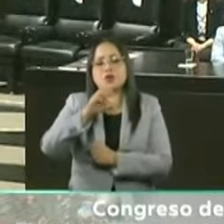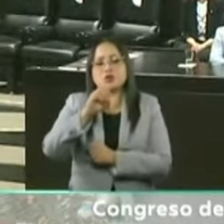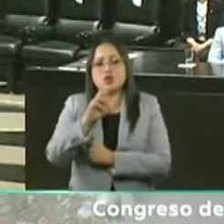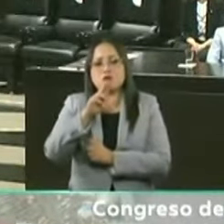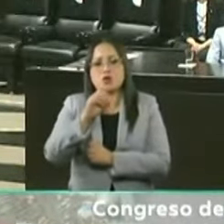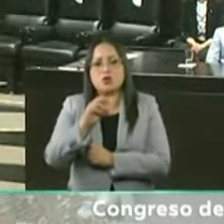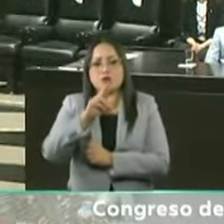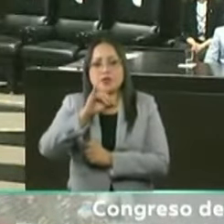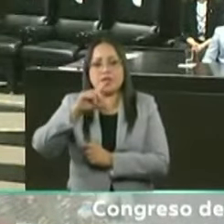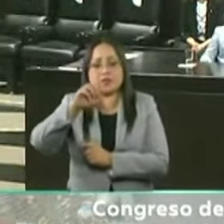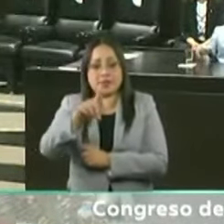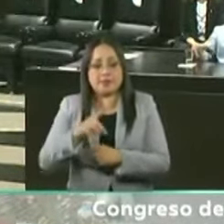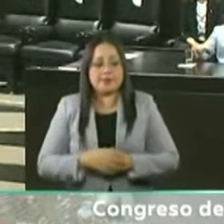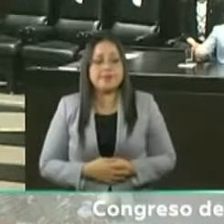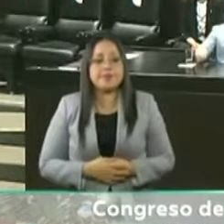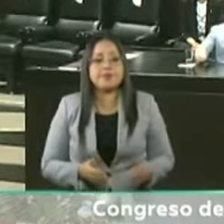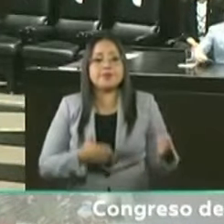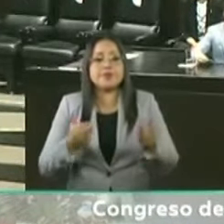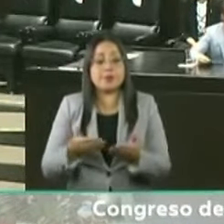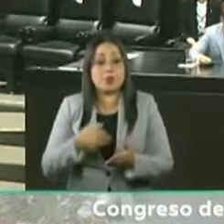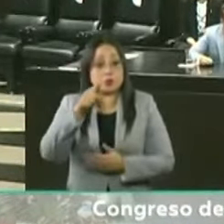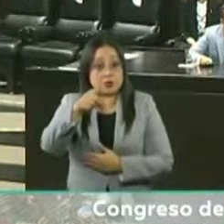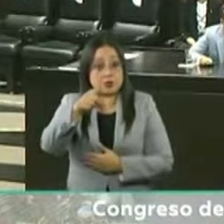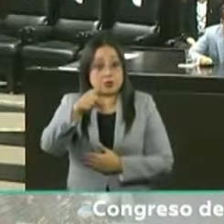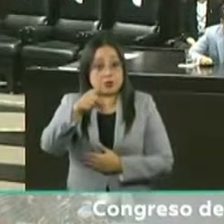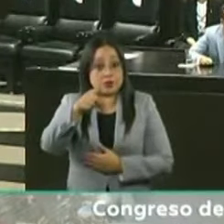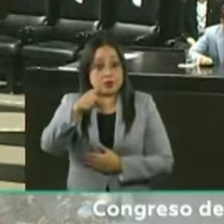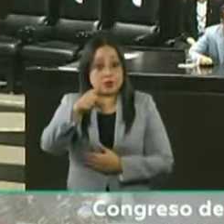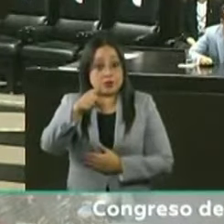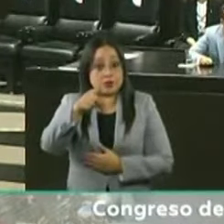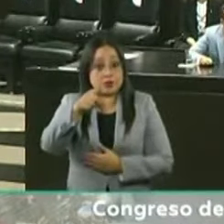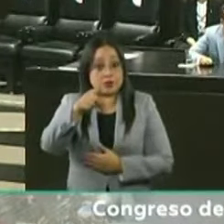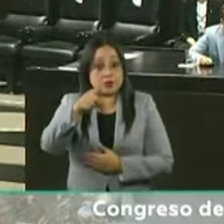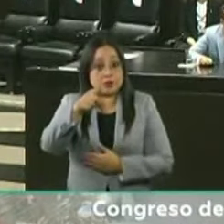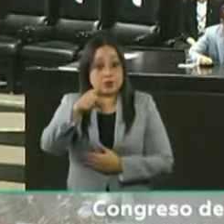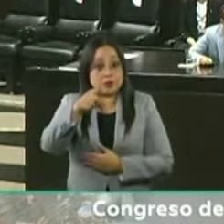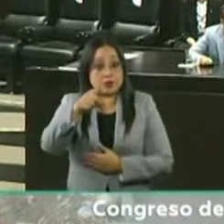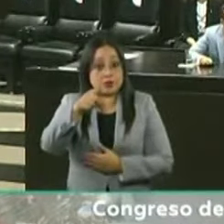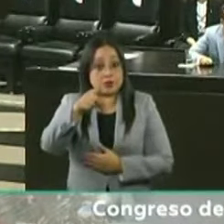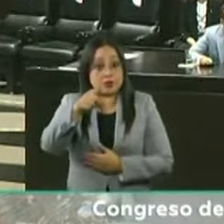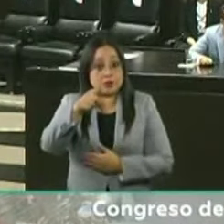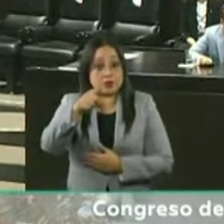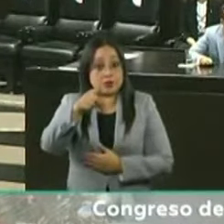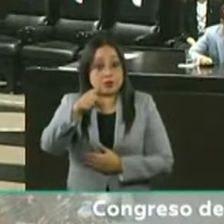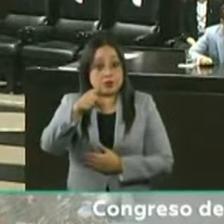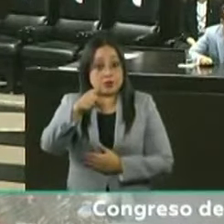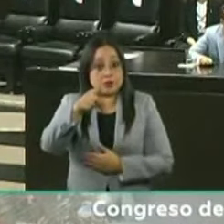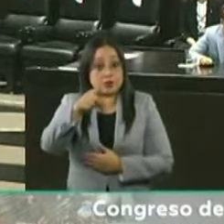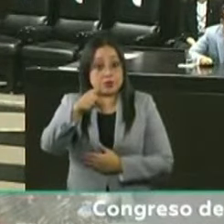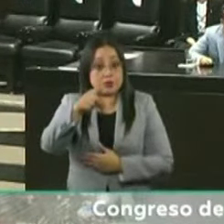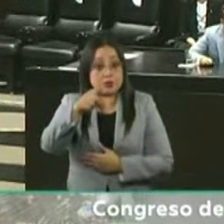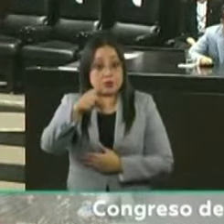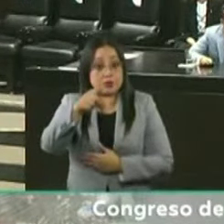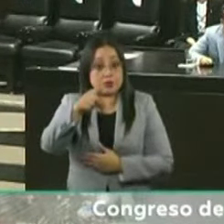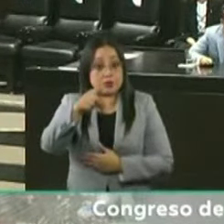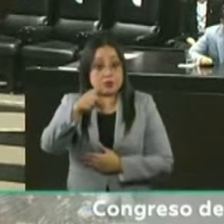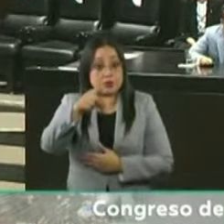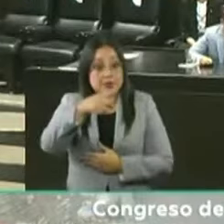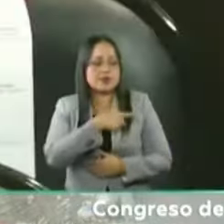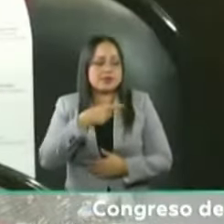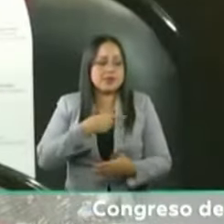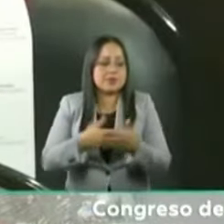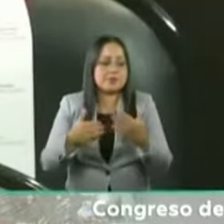de simbolismo que activó el propio Andrés Manuel López Obrador, y que veremos ahora también, es la ceremonia de entrega de